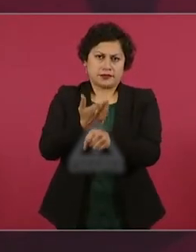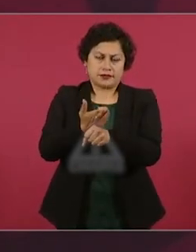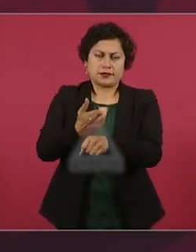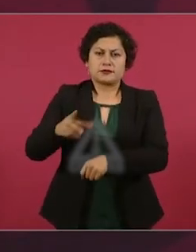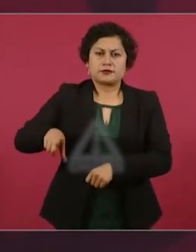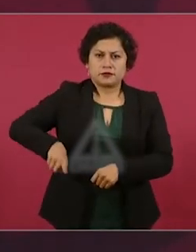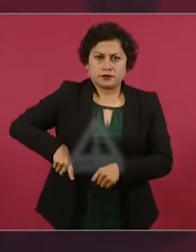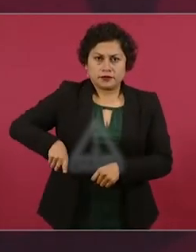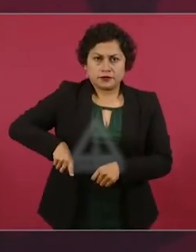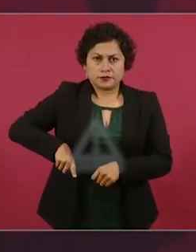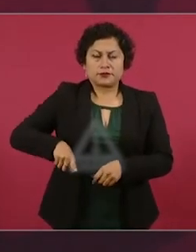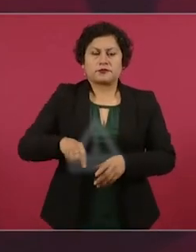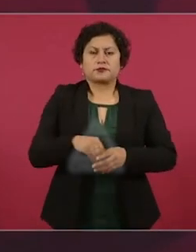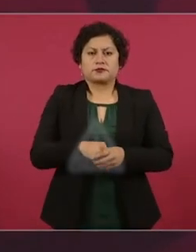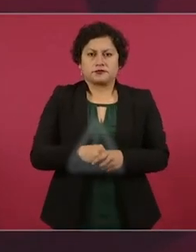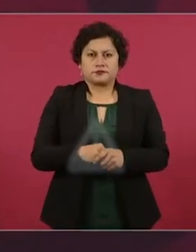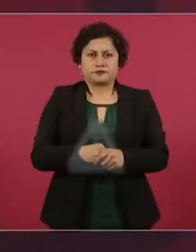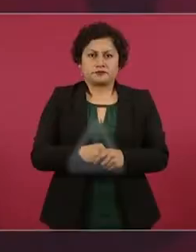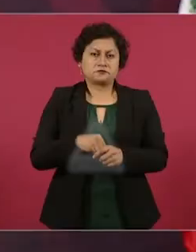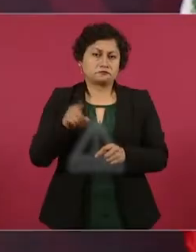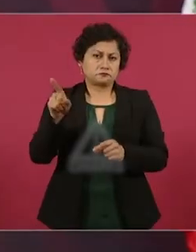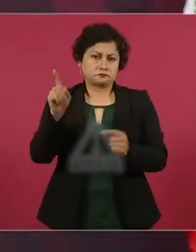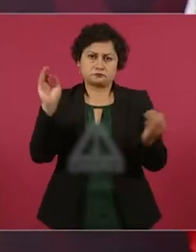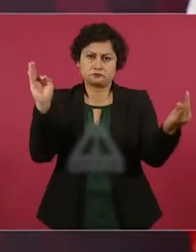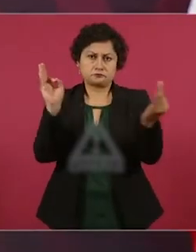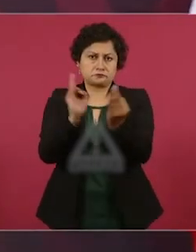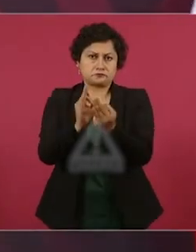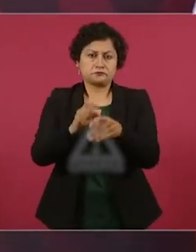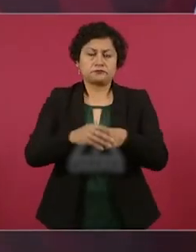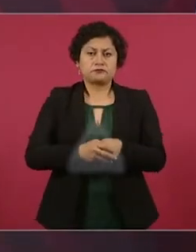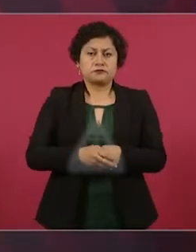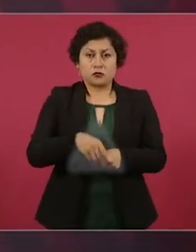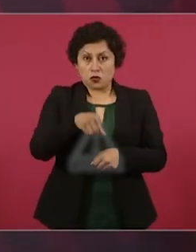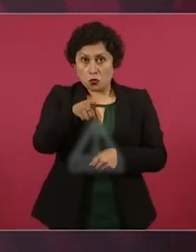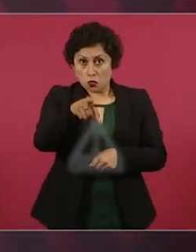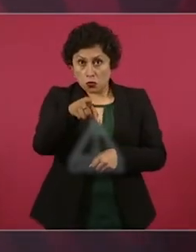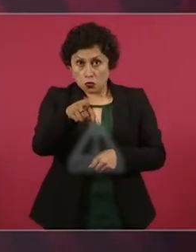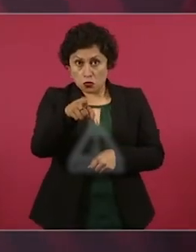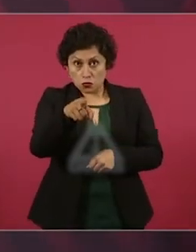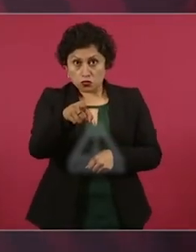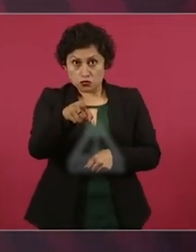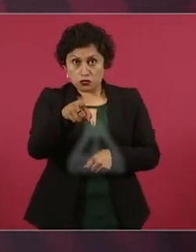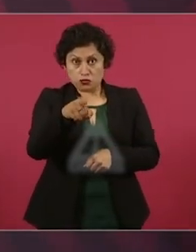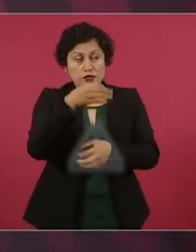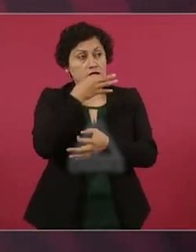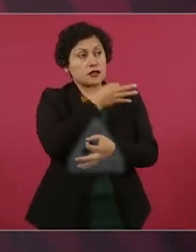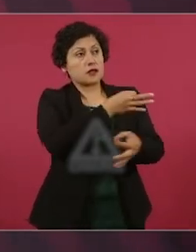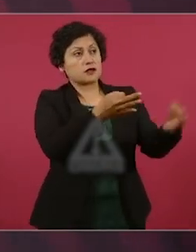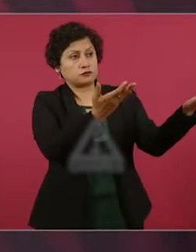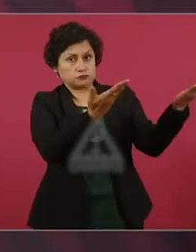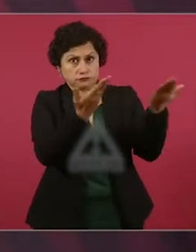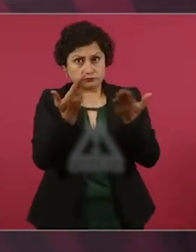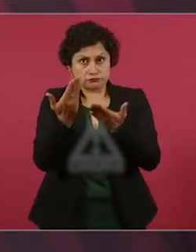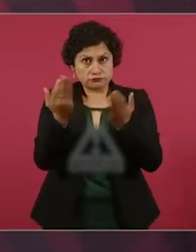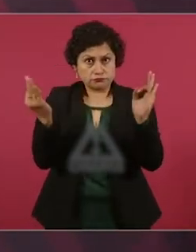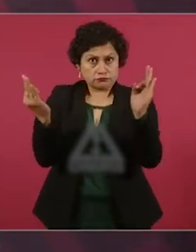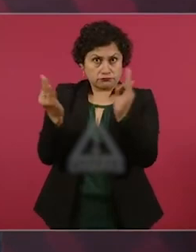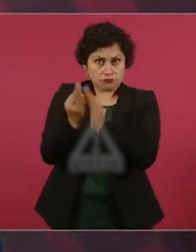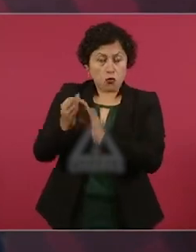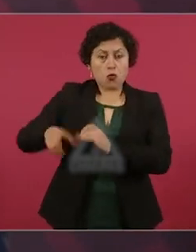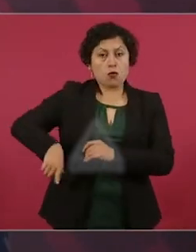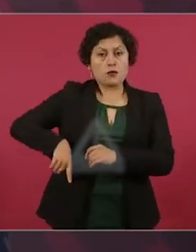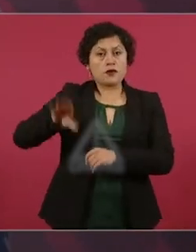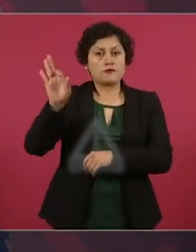su conferencia mañanera, el presidente de México declaró que están las puertas abiertas de su gobierno para activistas y madres